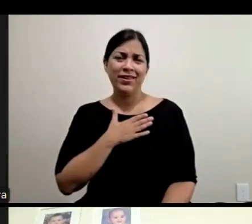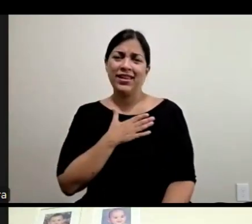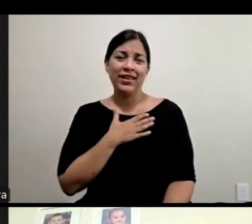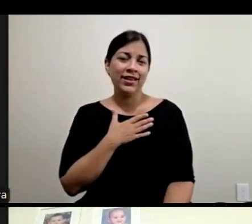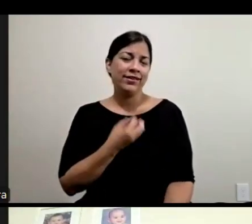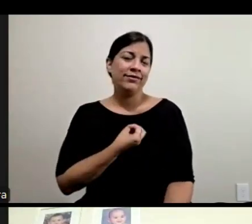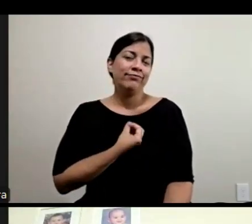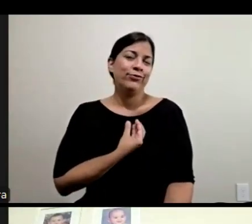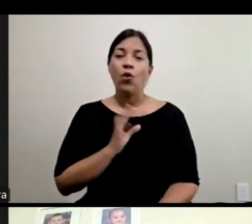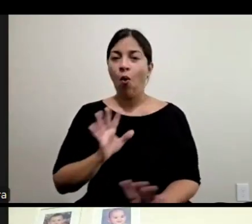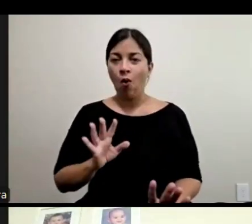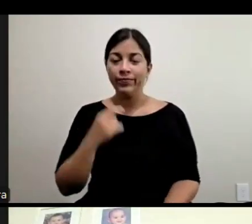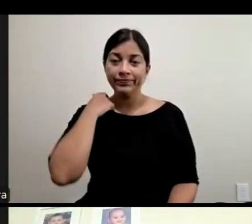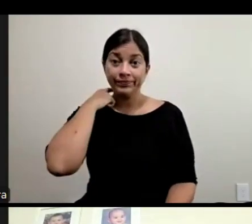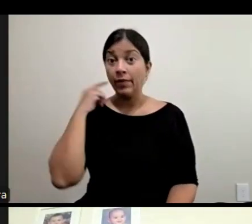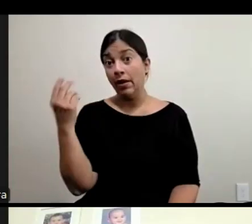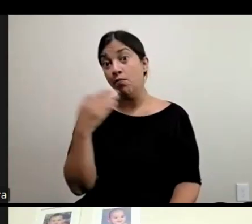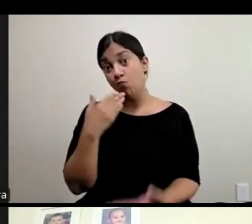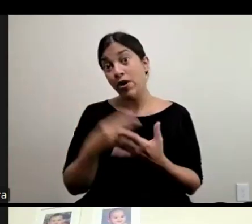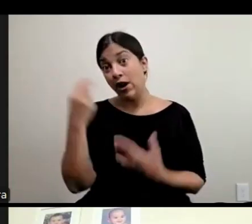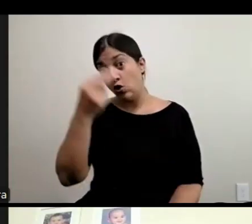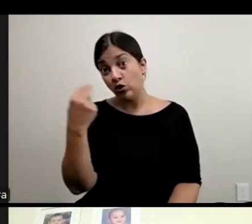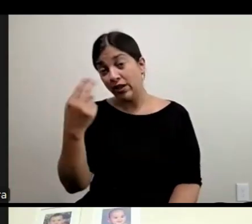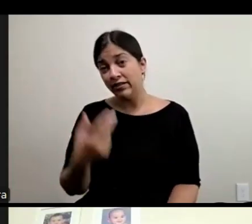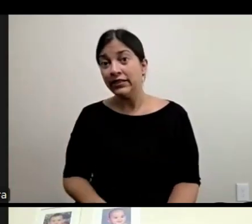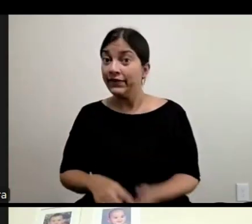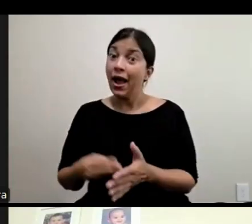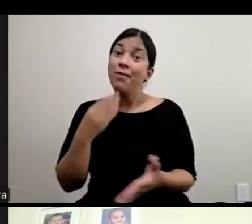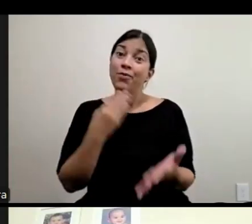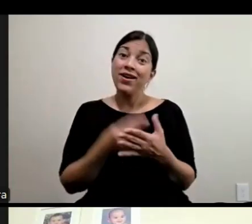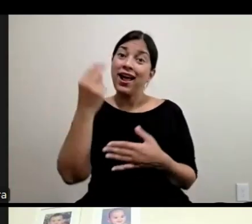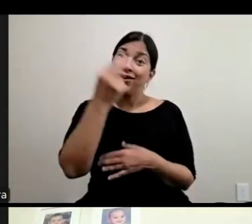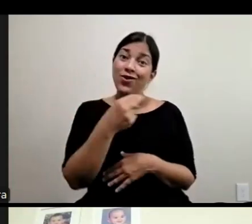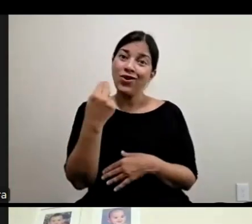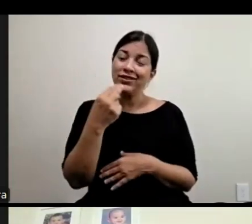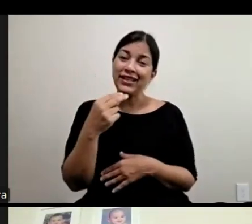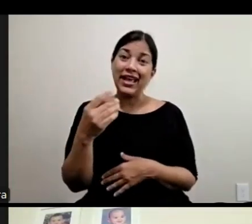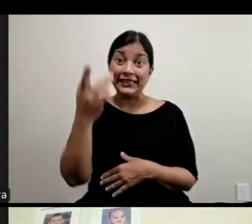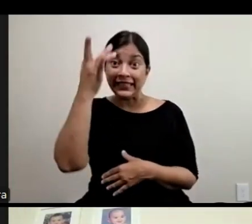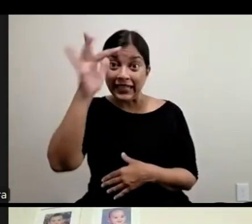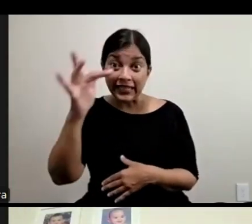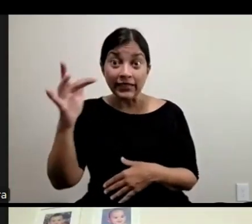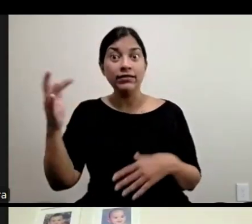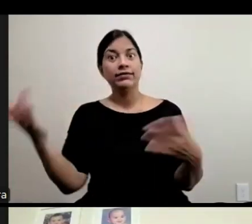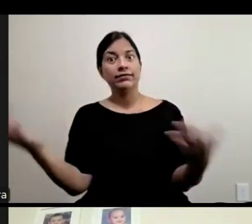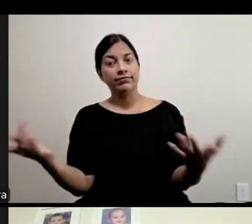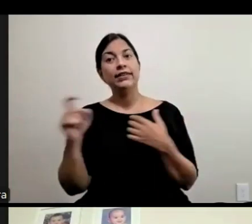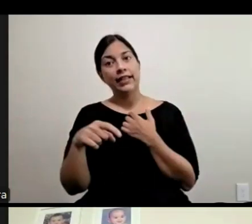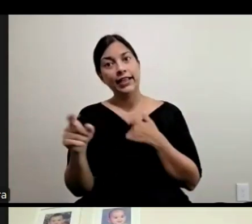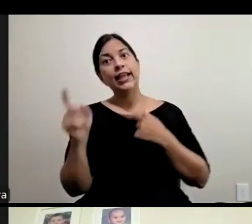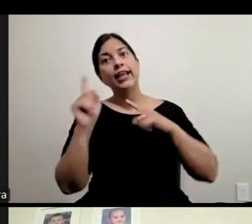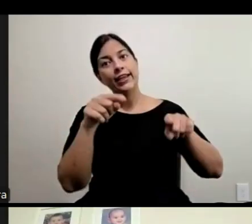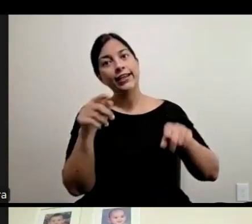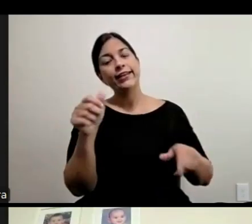Porque tenía buenas notas y está la percepción de quien tiene buenas notas, es más inteligente, pues tiene que ir para ciencias naturales para ir